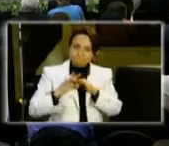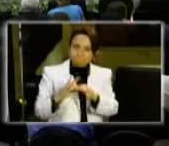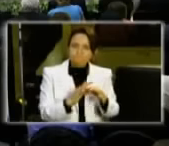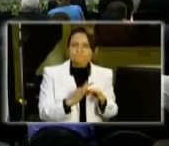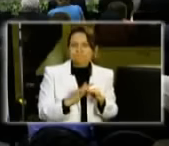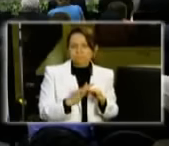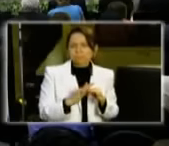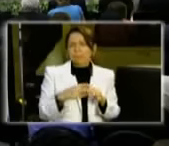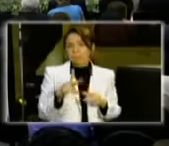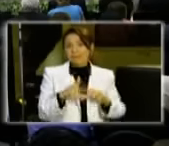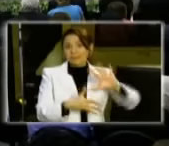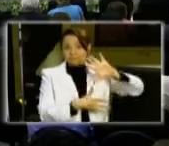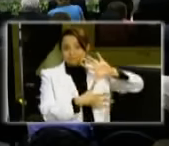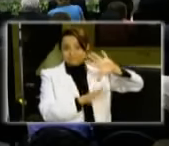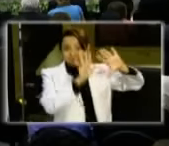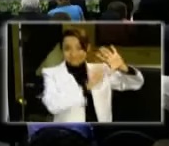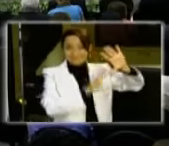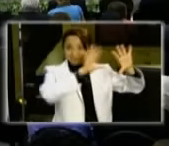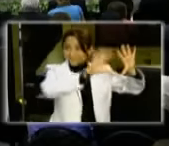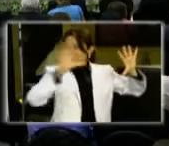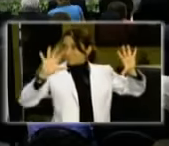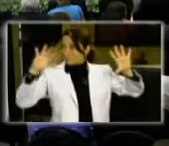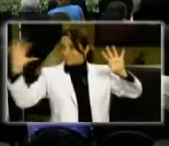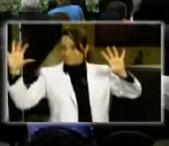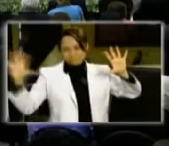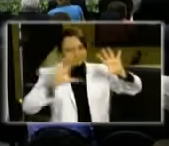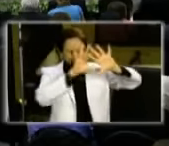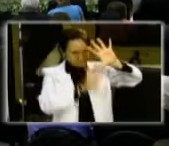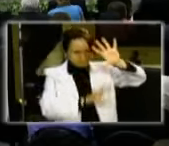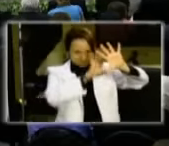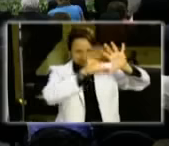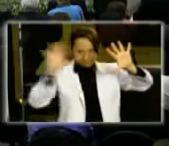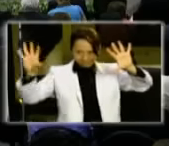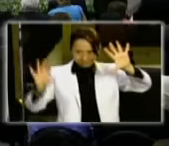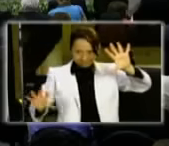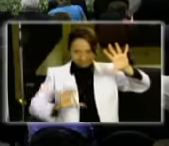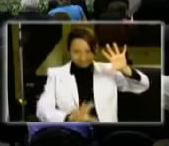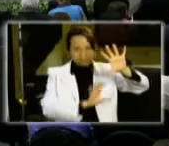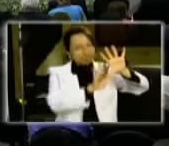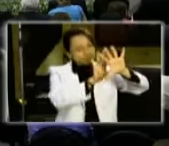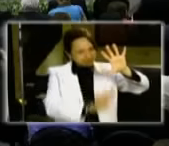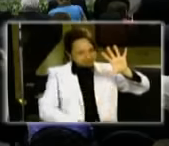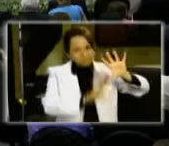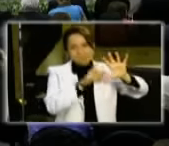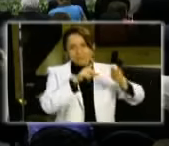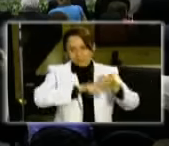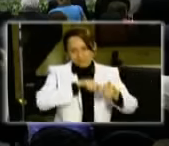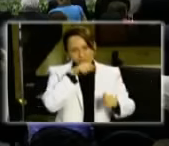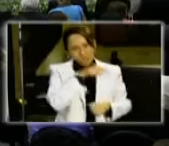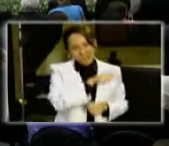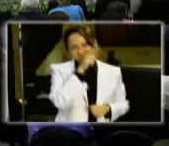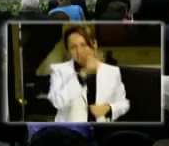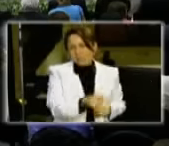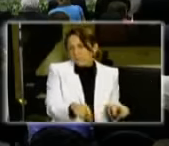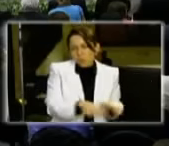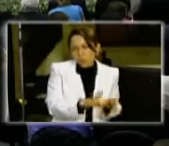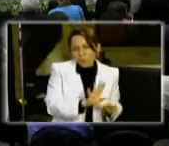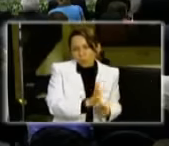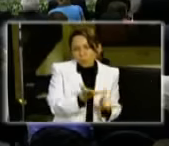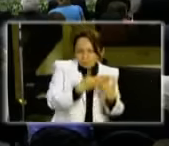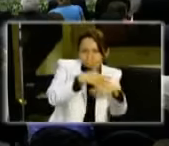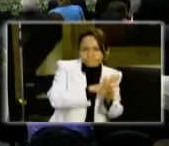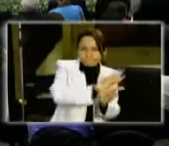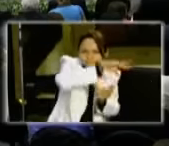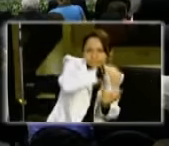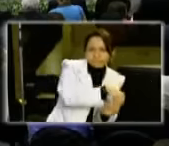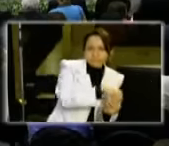nuestro continente es una de regiones, no una totalidad. Existen diversos esquemas de integración y aunque a veces